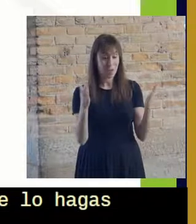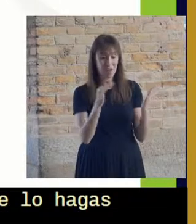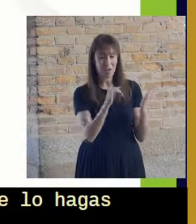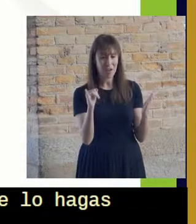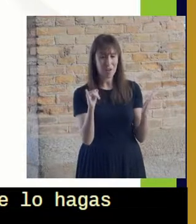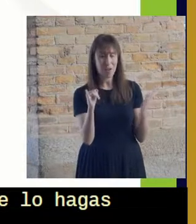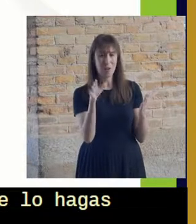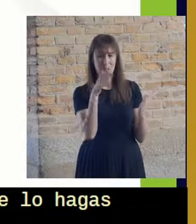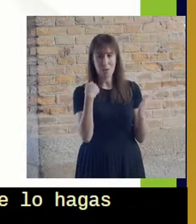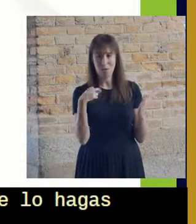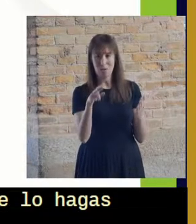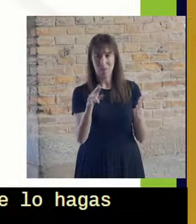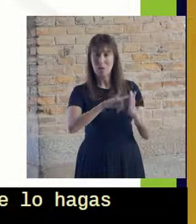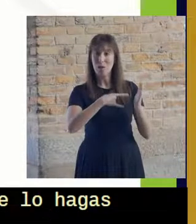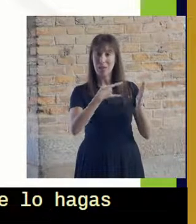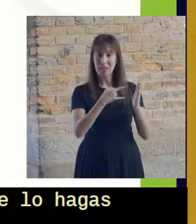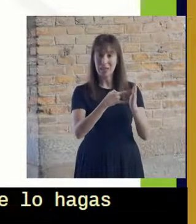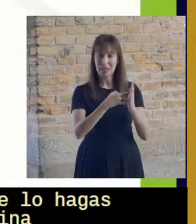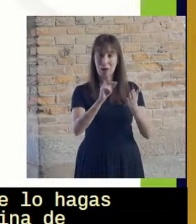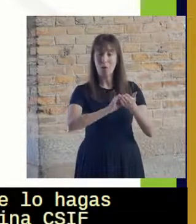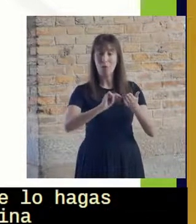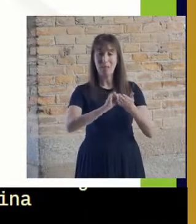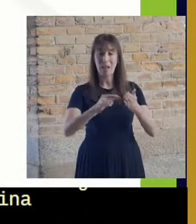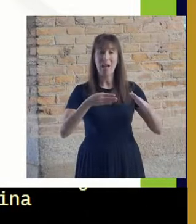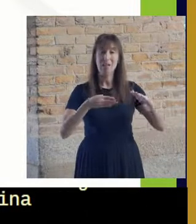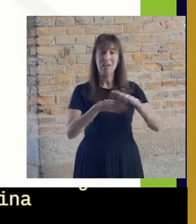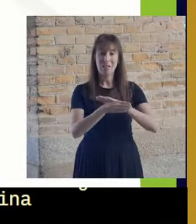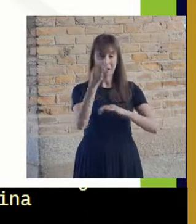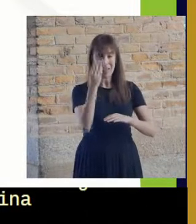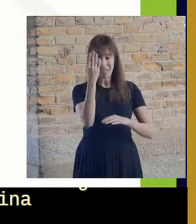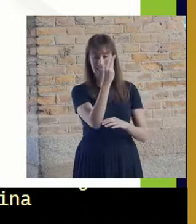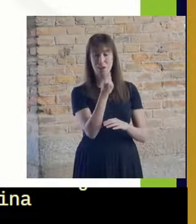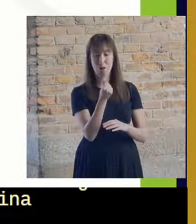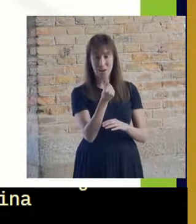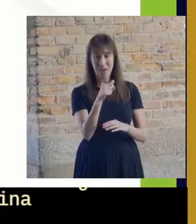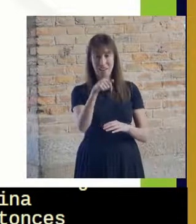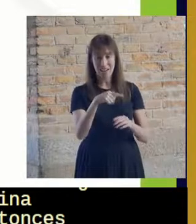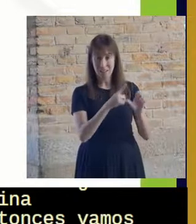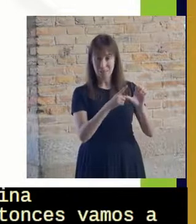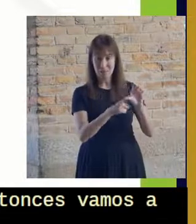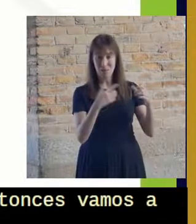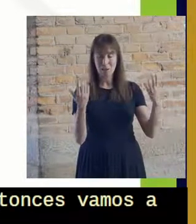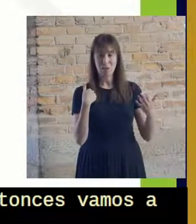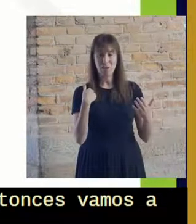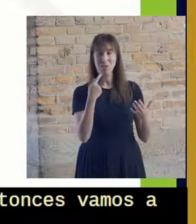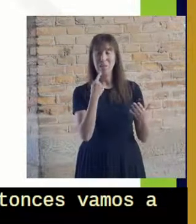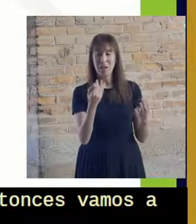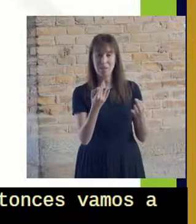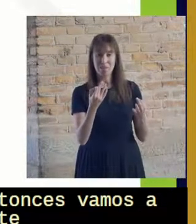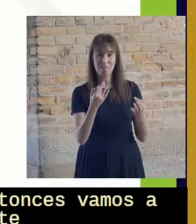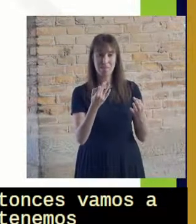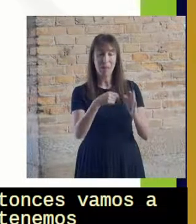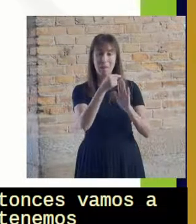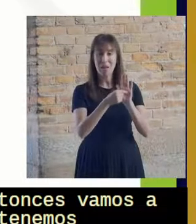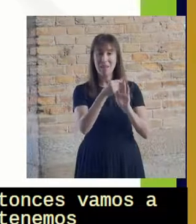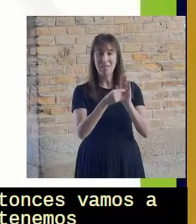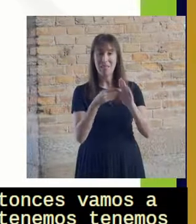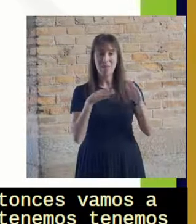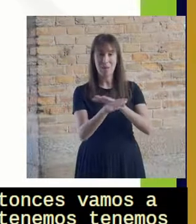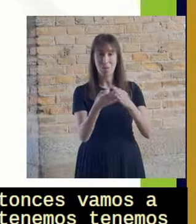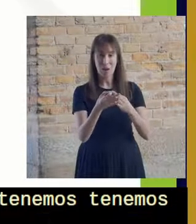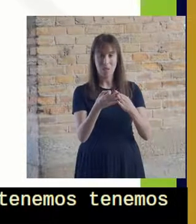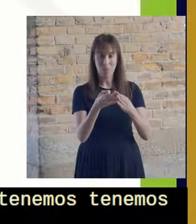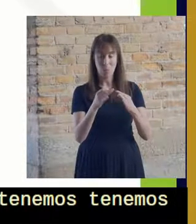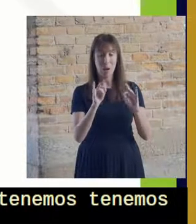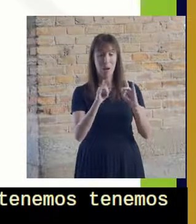repito que soy técnica de la oficina de accesibilidad sensorial de aquí extremadura Entonces vamos a ver un poquito las medidas de accesibilidad que tenemos tenemos bucle